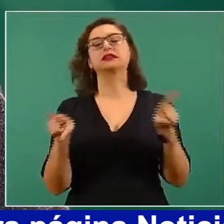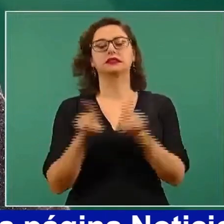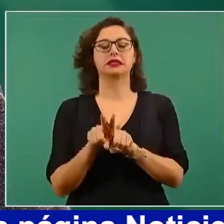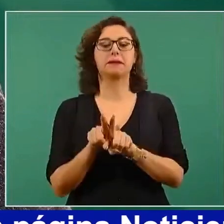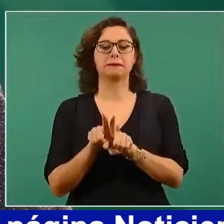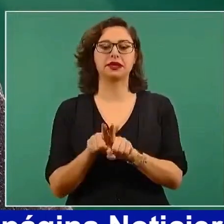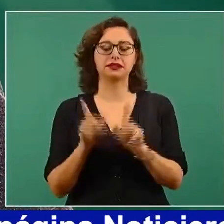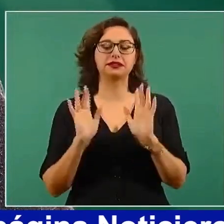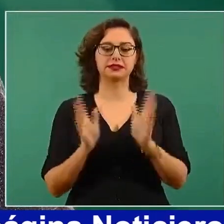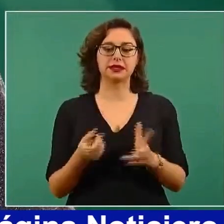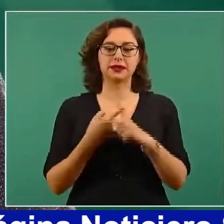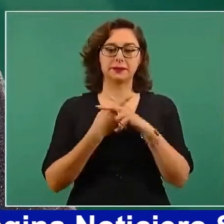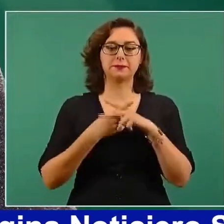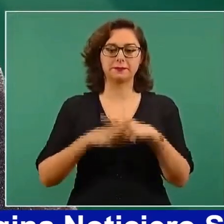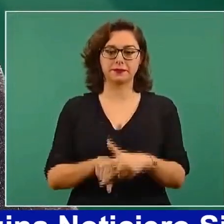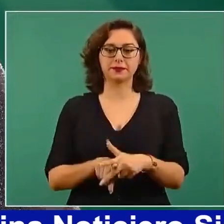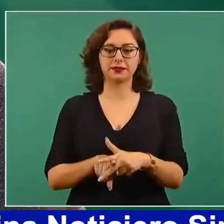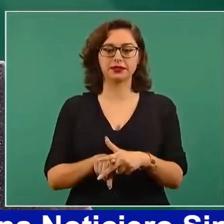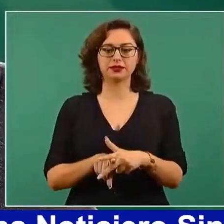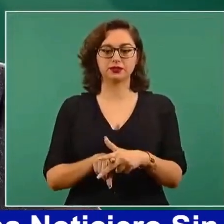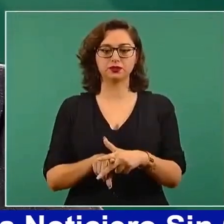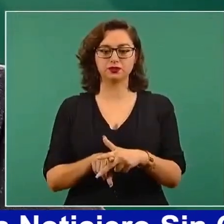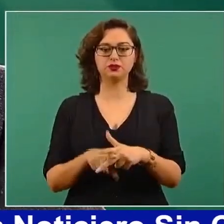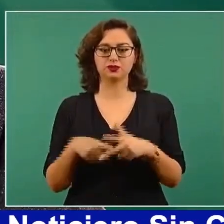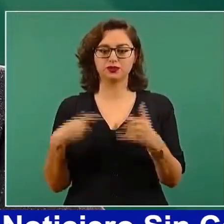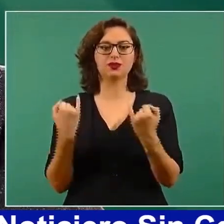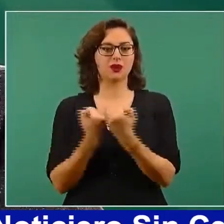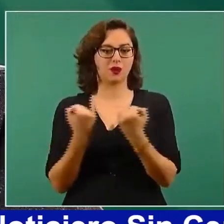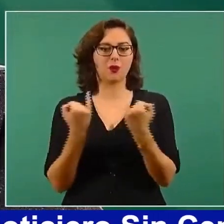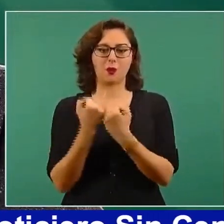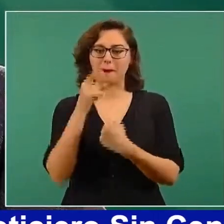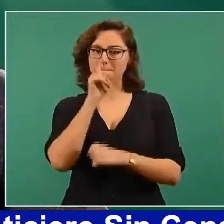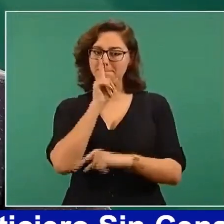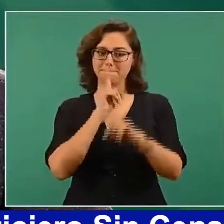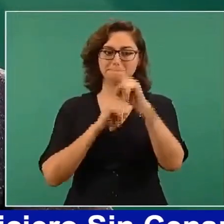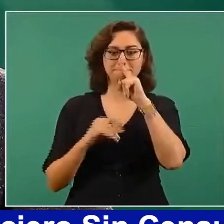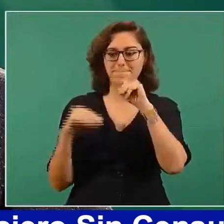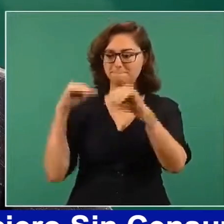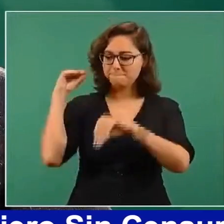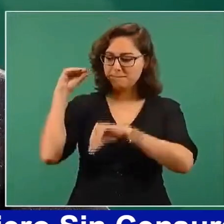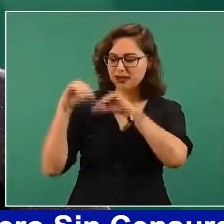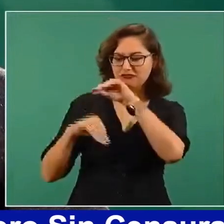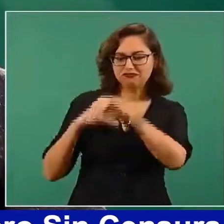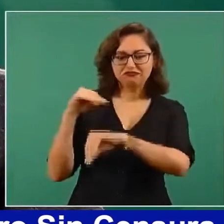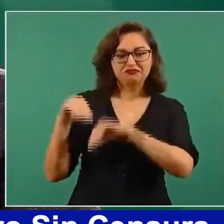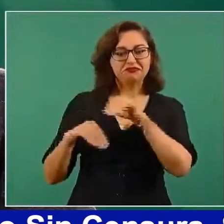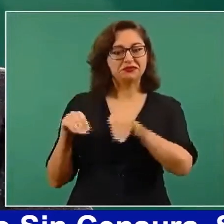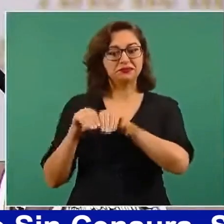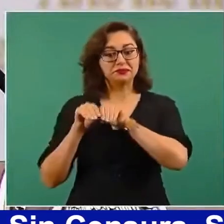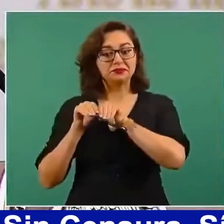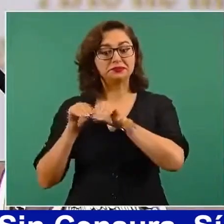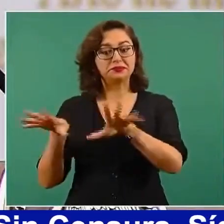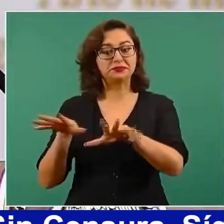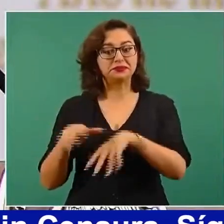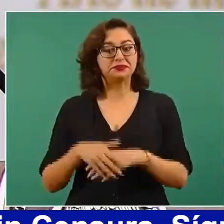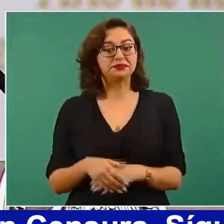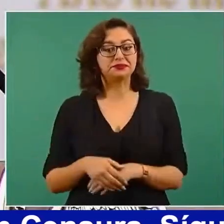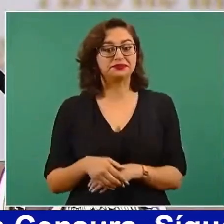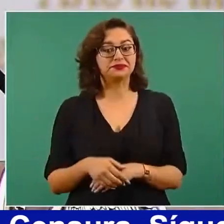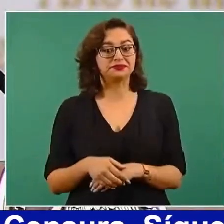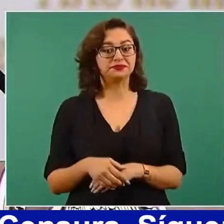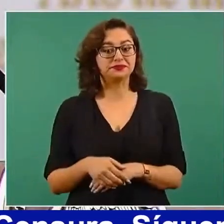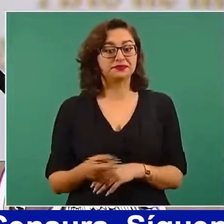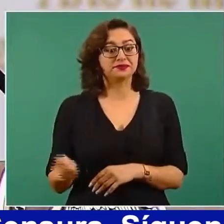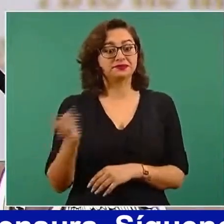de la República en el caso de este señor que finalmente sí recibió una vacuna,